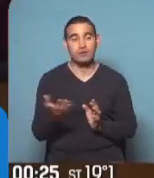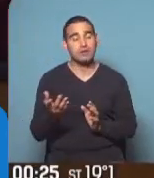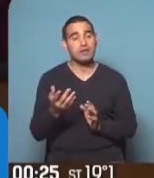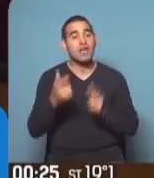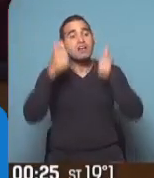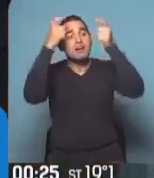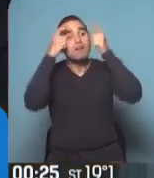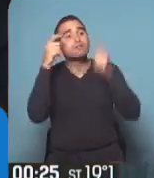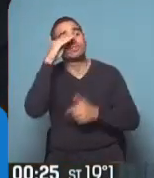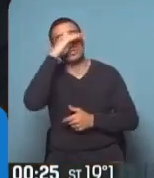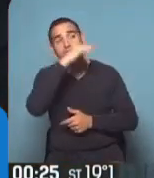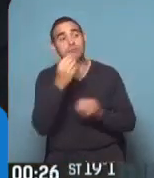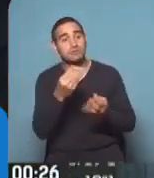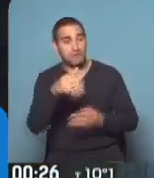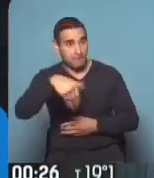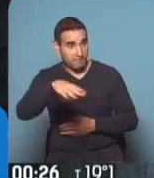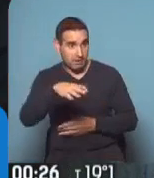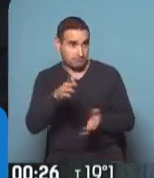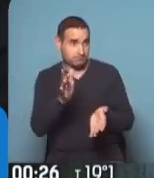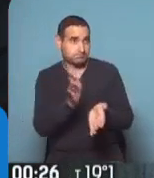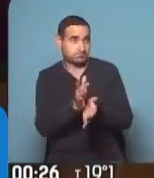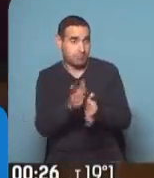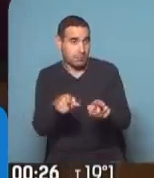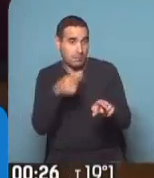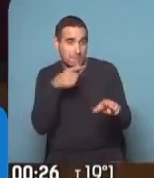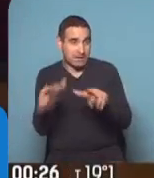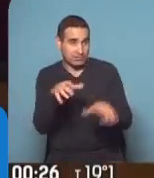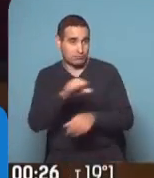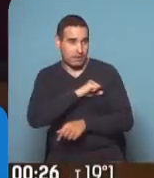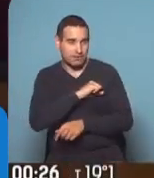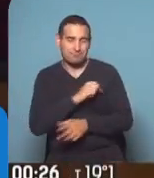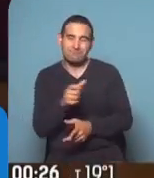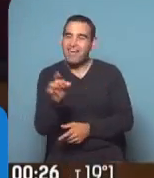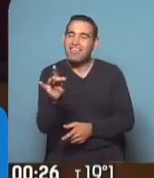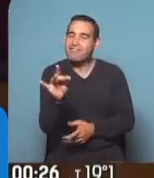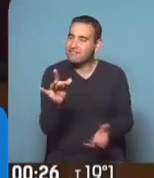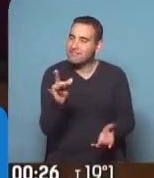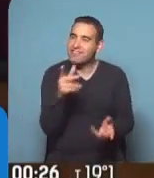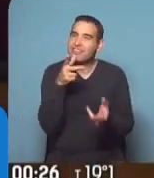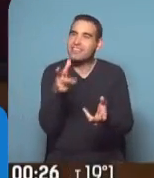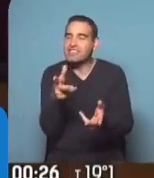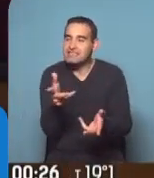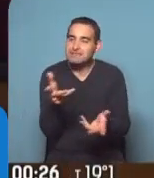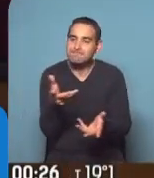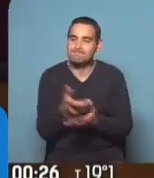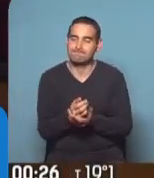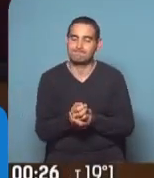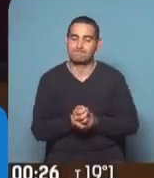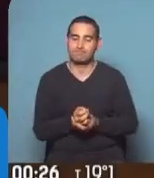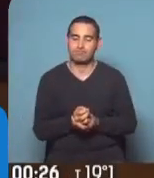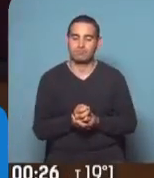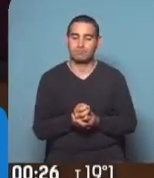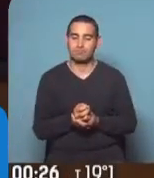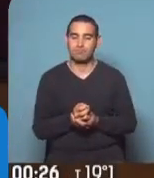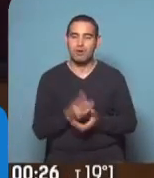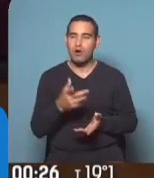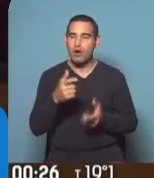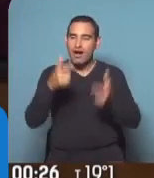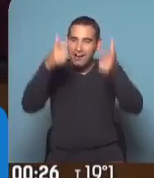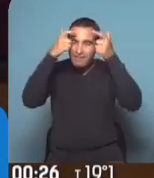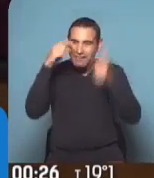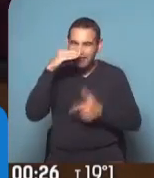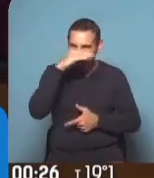Franc va a ser el próximo Malbec? Es difícil decirlo, es muy poco lo que está implantado de Cabernet Franc